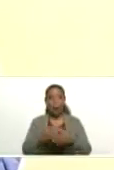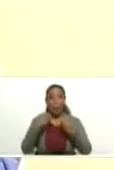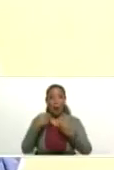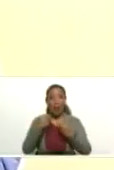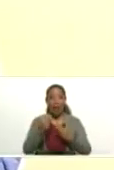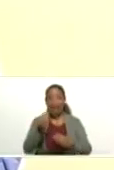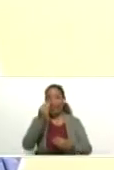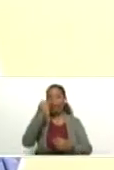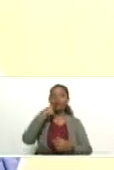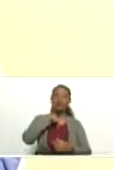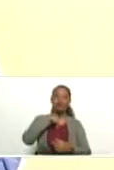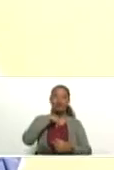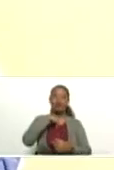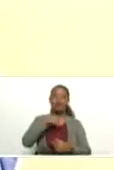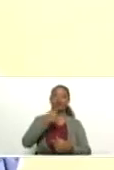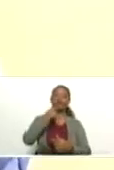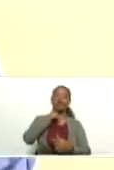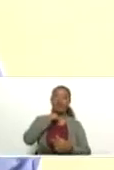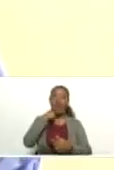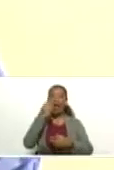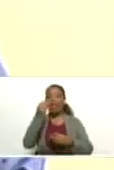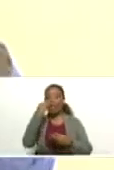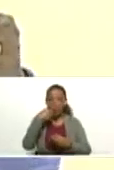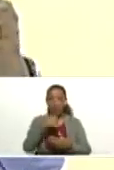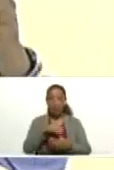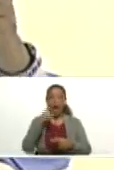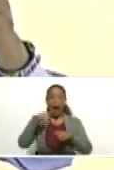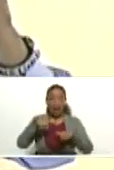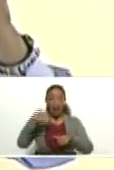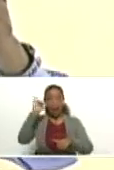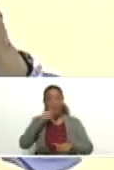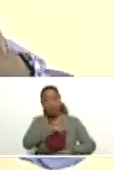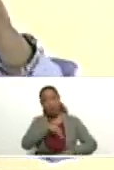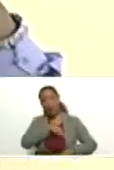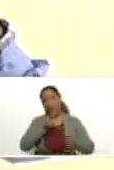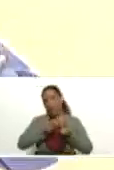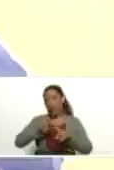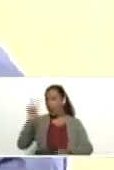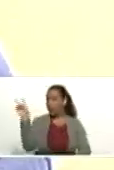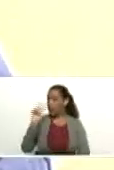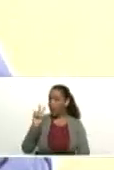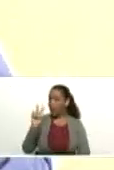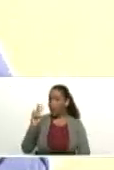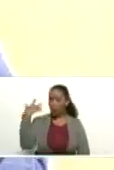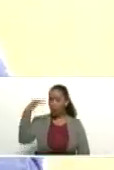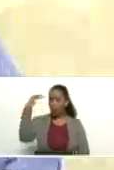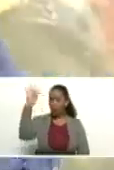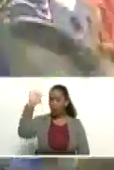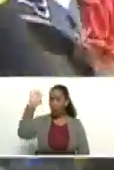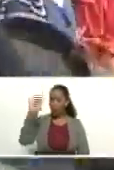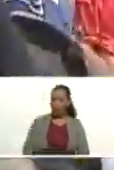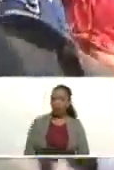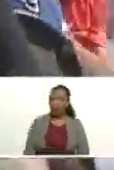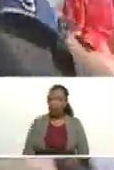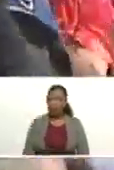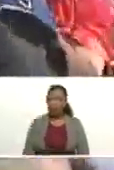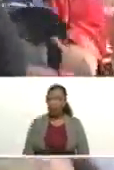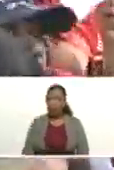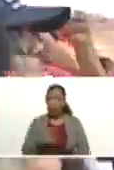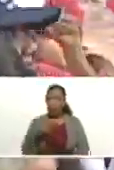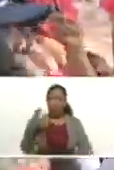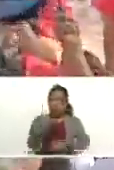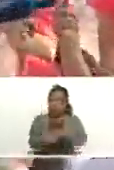trague, trague y mastique. Aquí lo que hay es gran misión Vivienda Venezuela para rato. No llegará la derecha